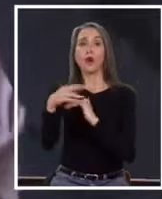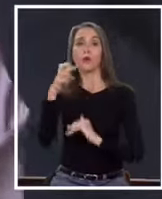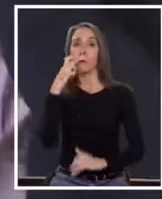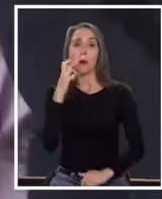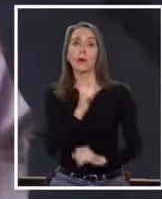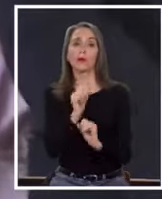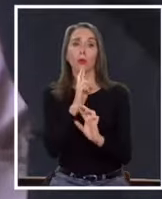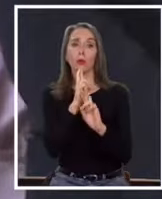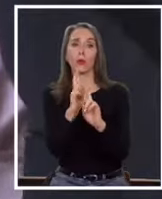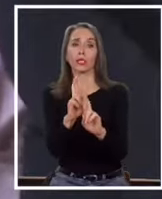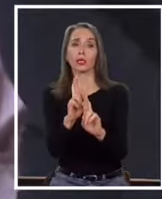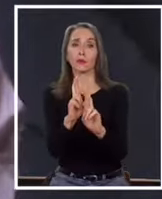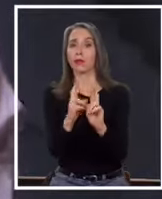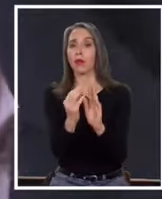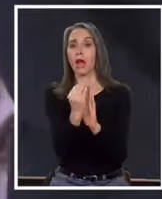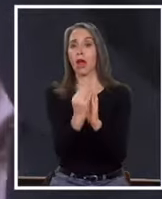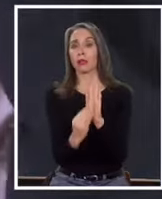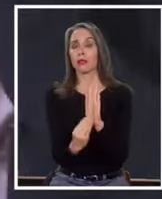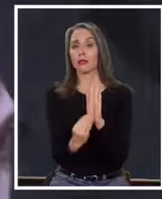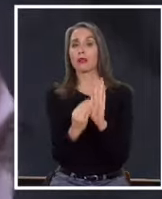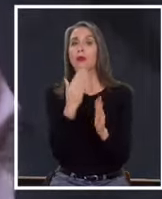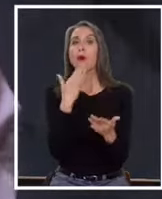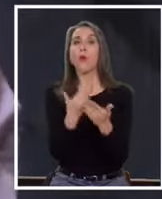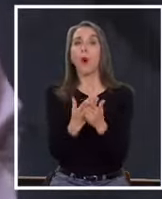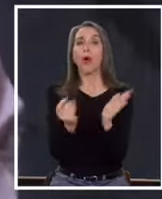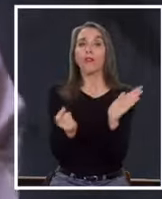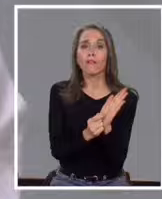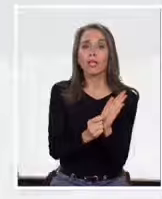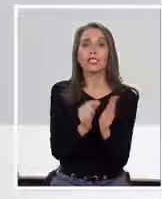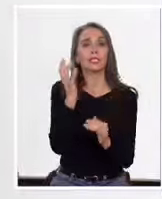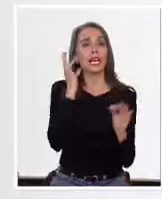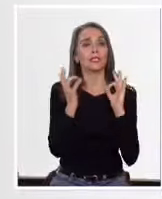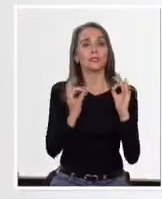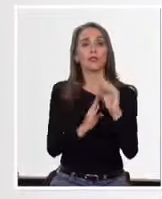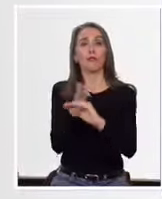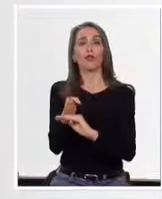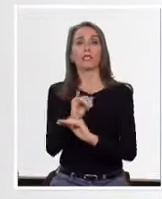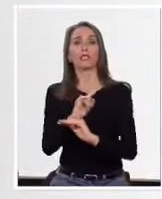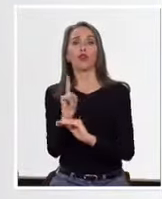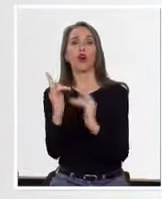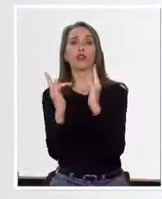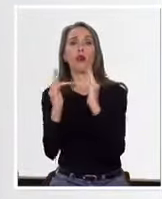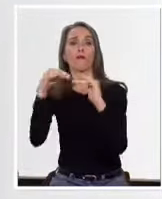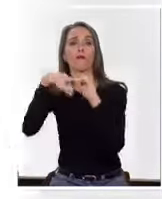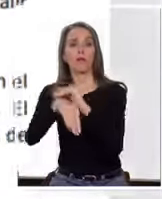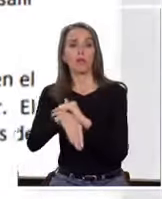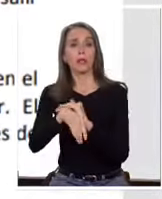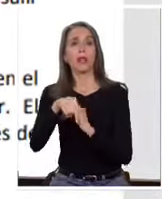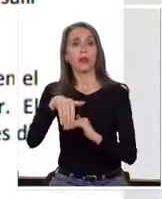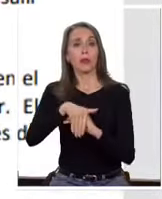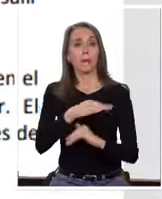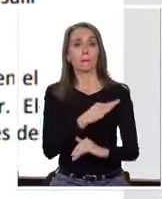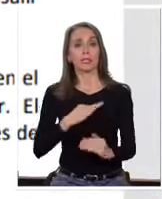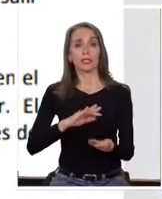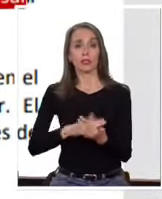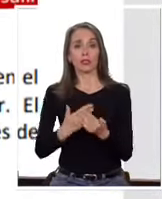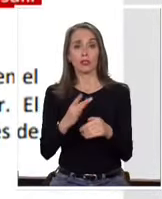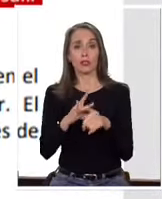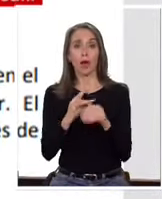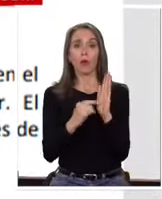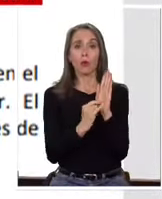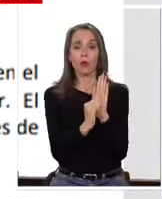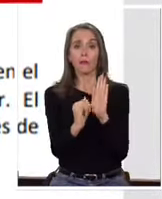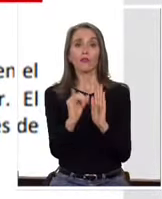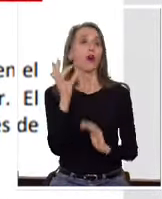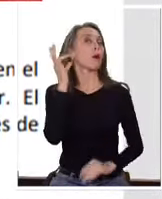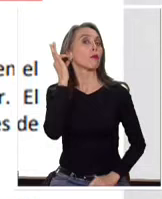pregunta porque no tengo antecedentes de cuándo fue y si estuvo en el funeral. Esta tarde, desde el Ministerio de Salud aclararon en un comunicado que